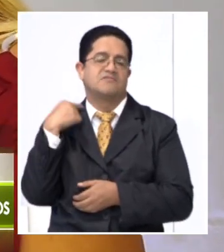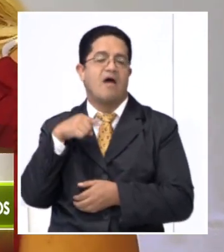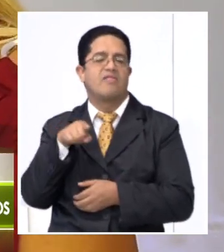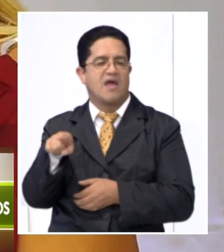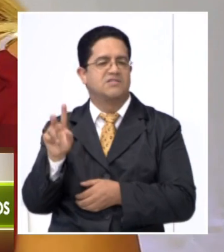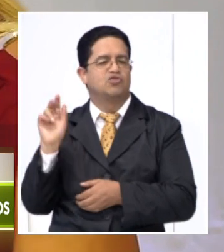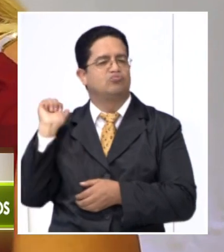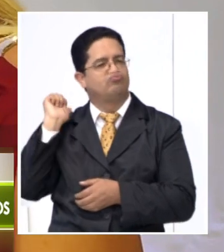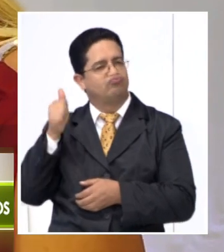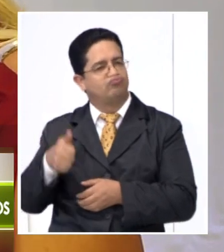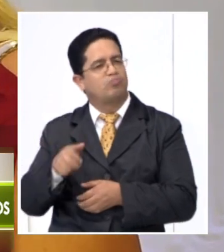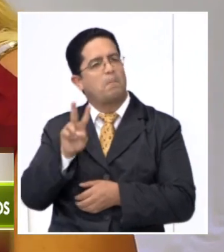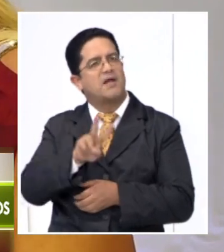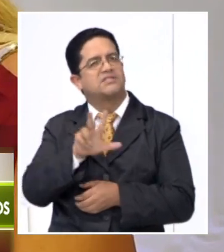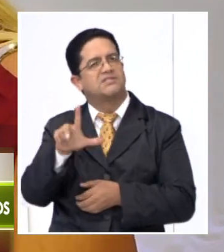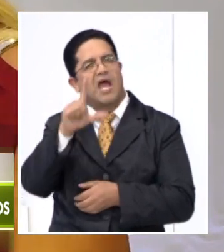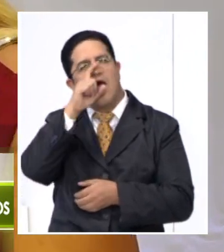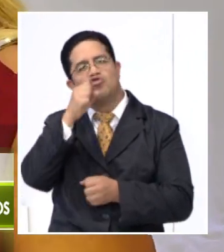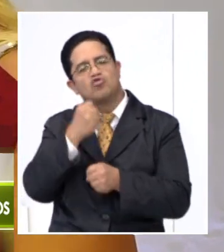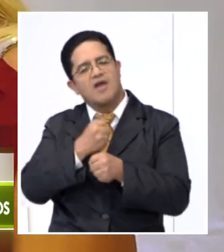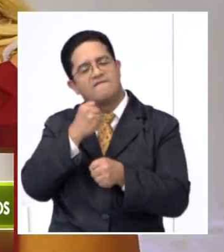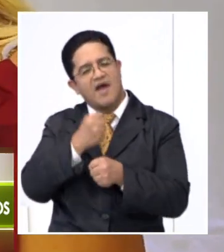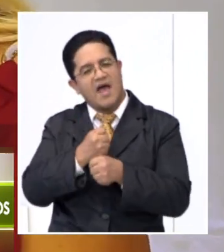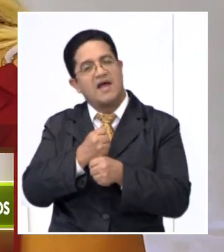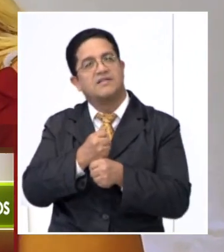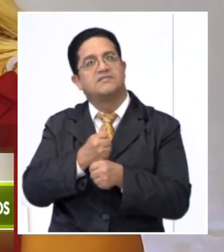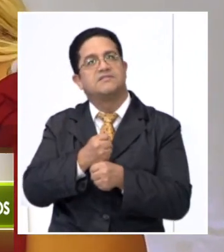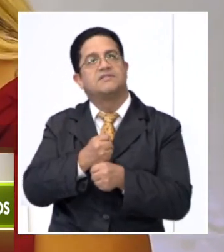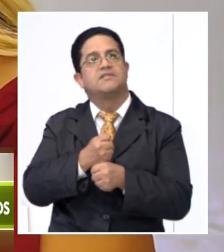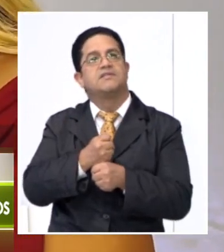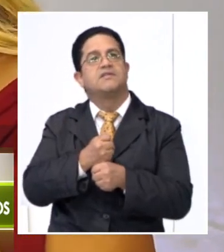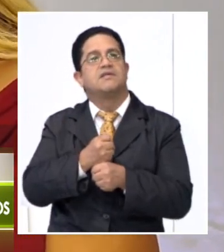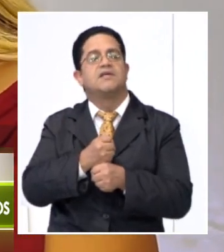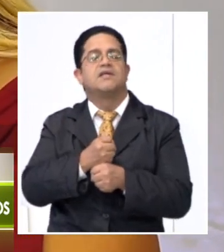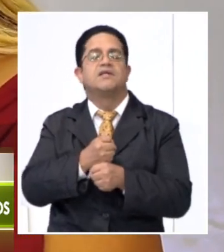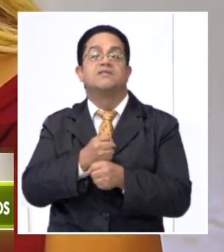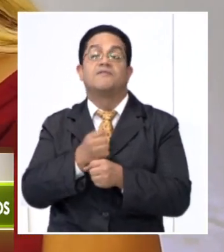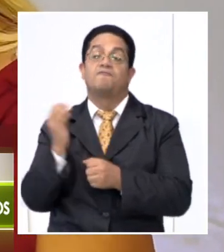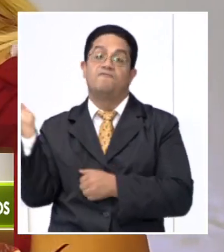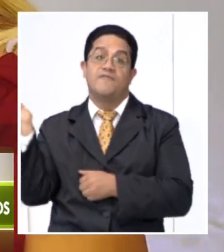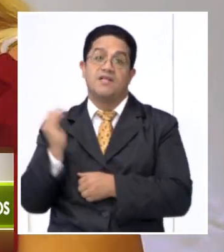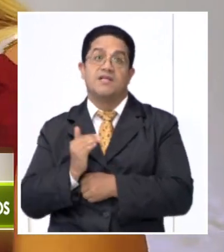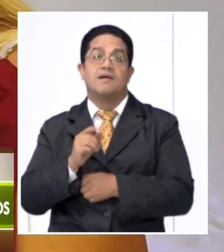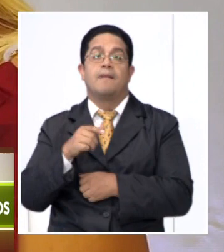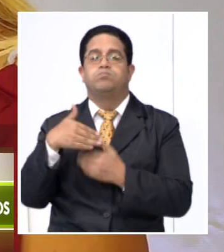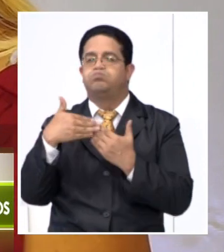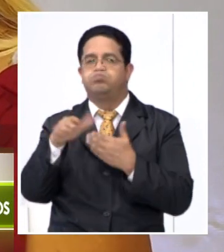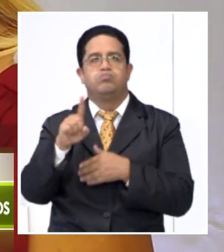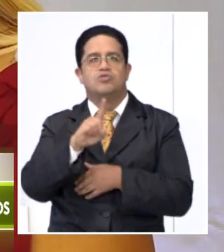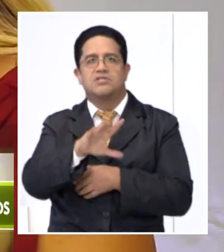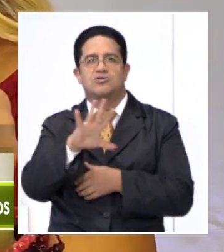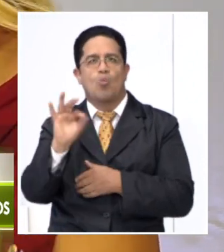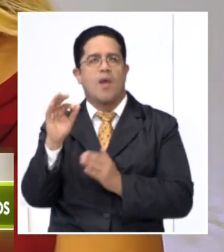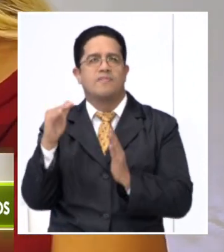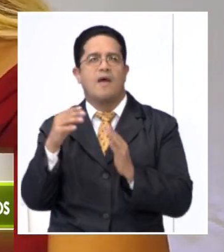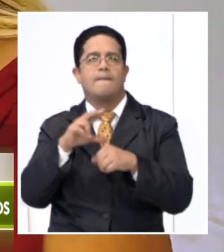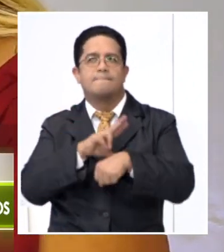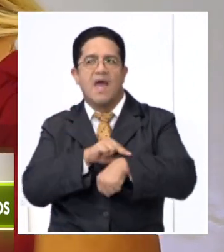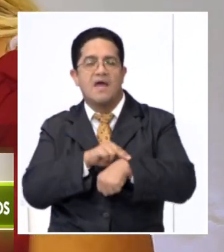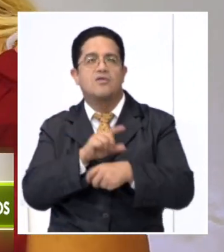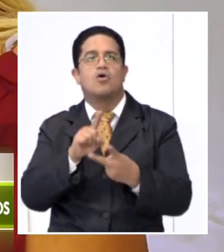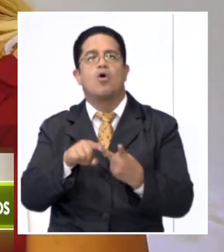años trabajando y vimos entre todos más de 150 médicos con la fundación apoyando más de 2.000 pacientes en consulta